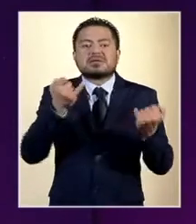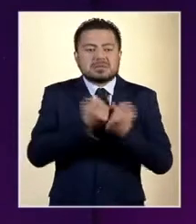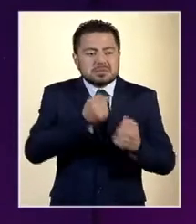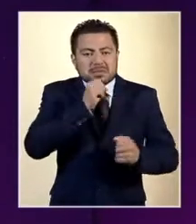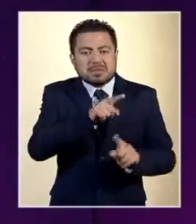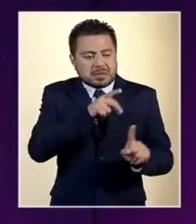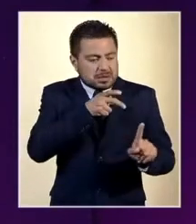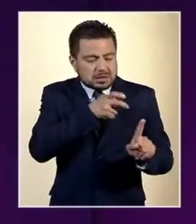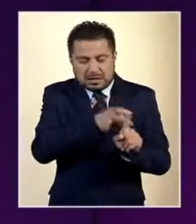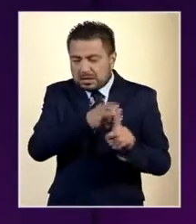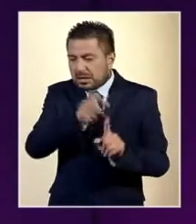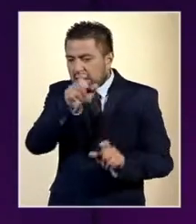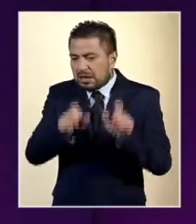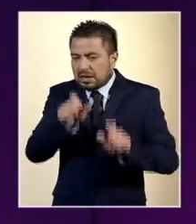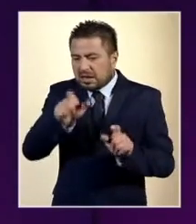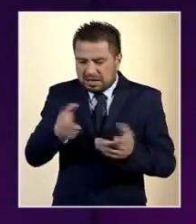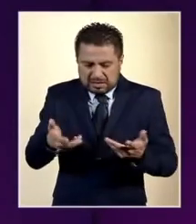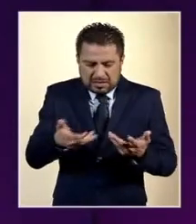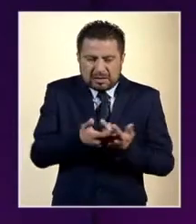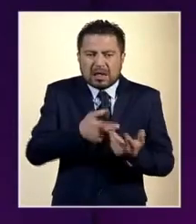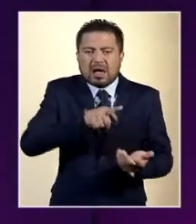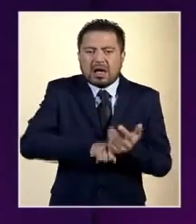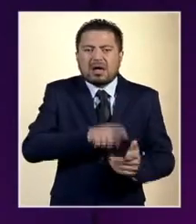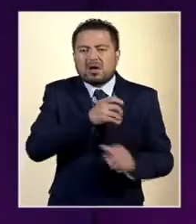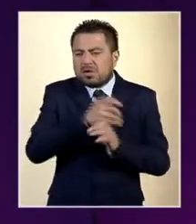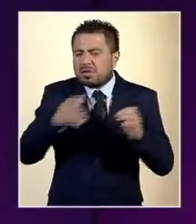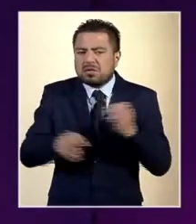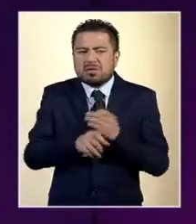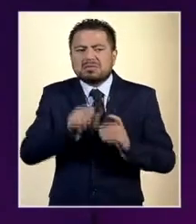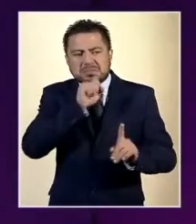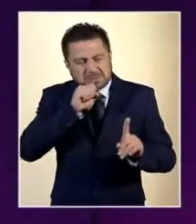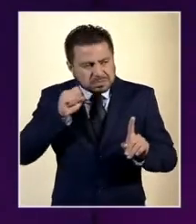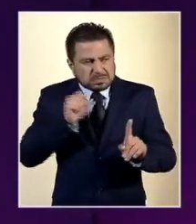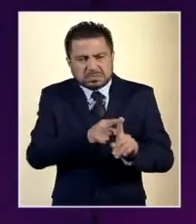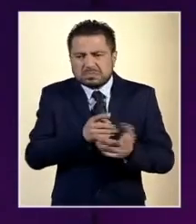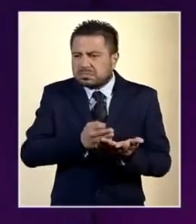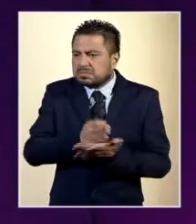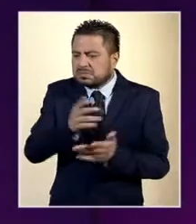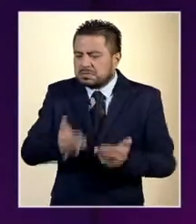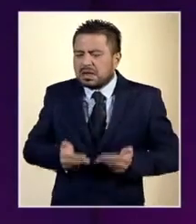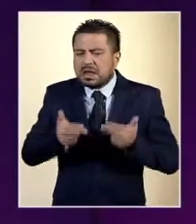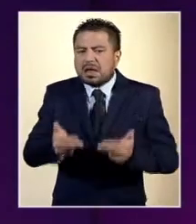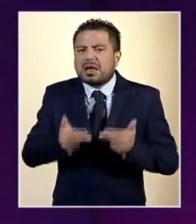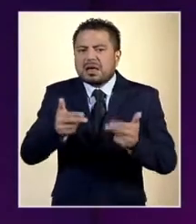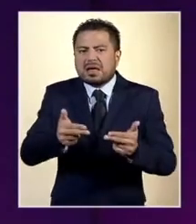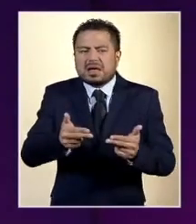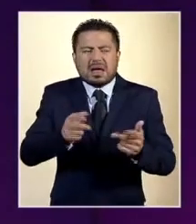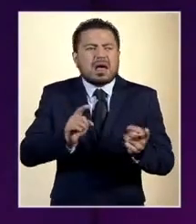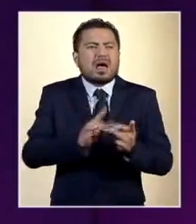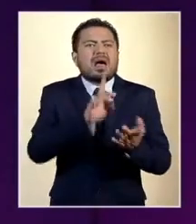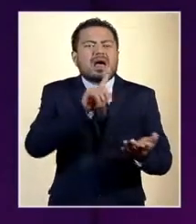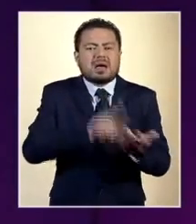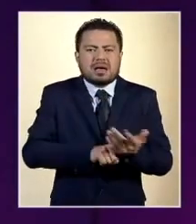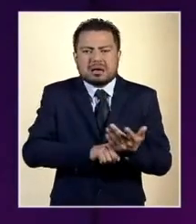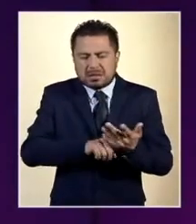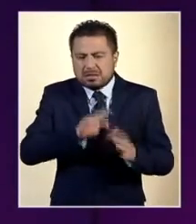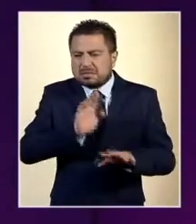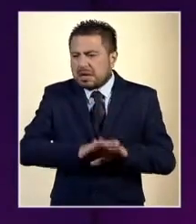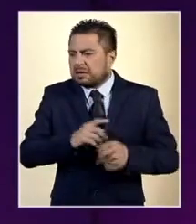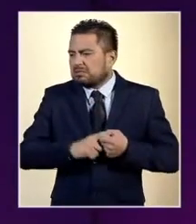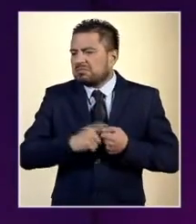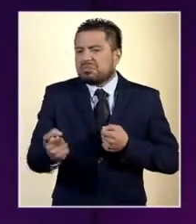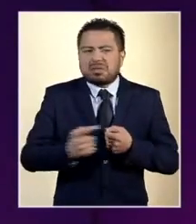ahí tenemos que ver como toda esta interseccionalidad de estos elementos que también van generando como, digo, lamentablemente van generando más